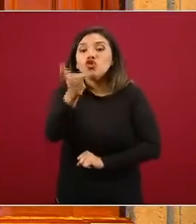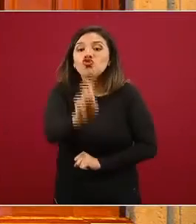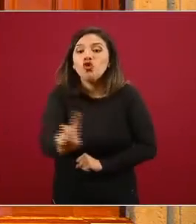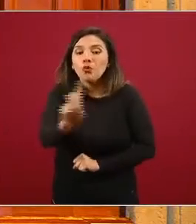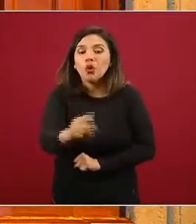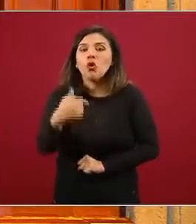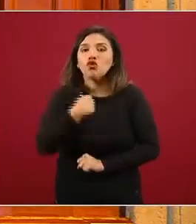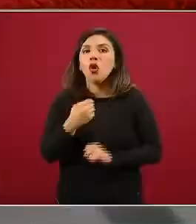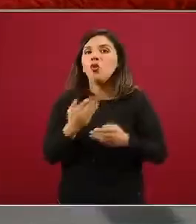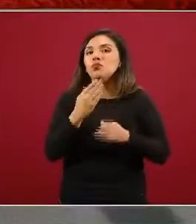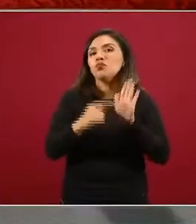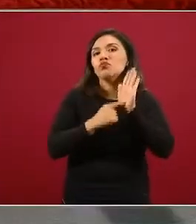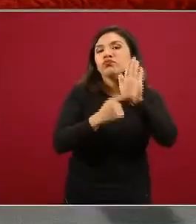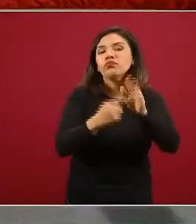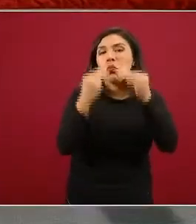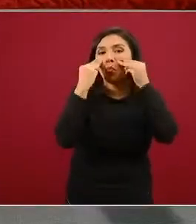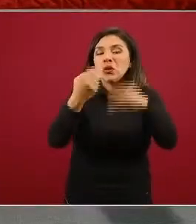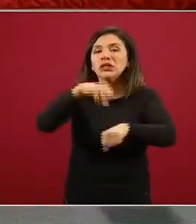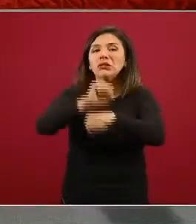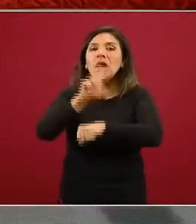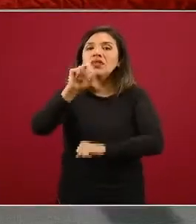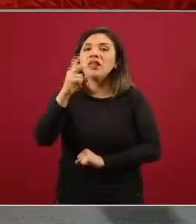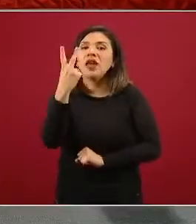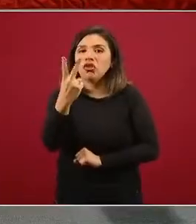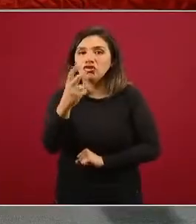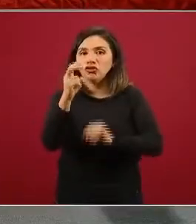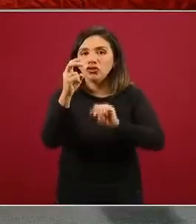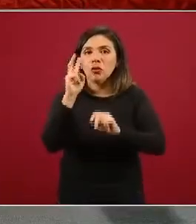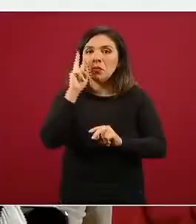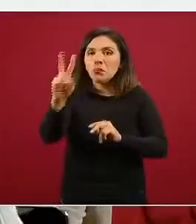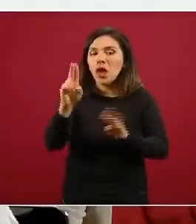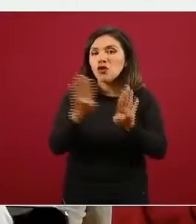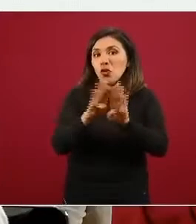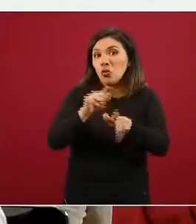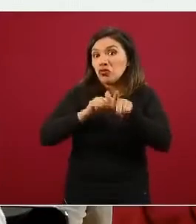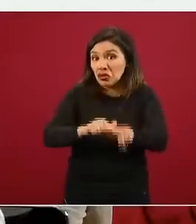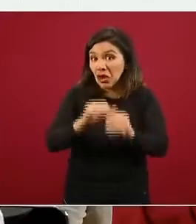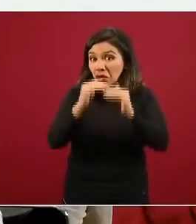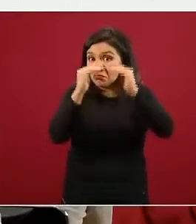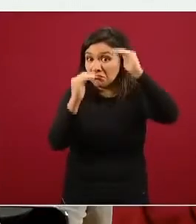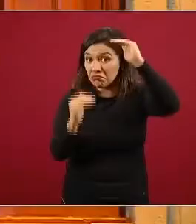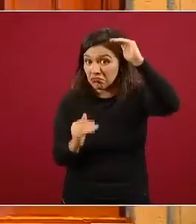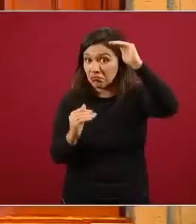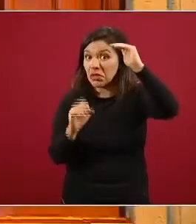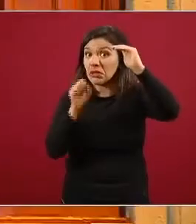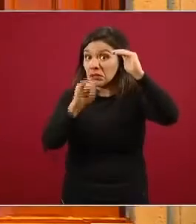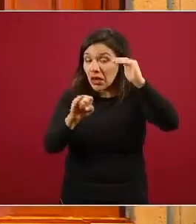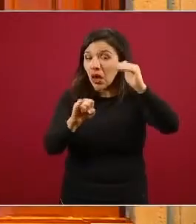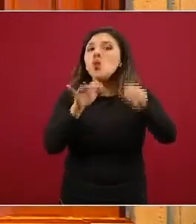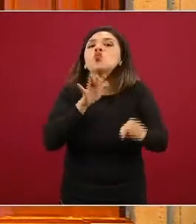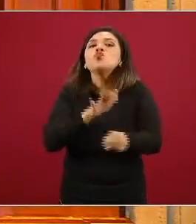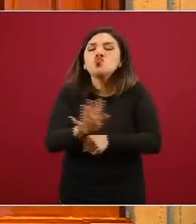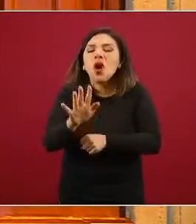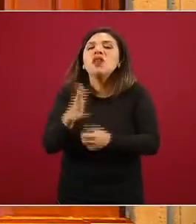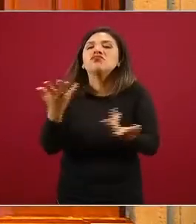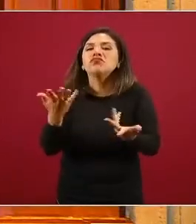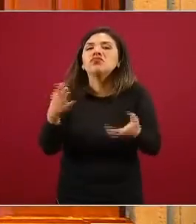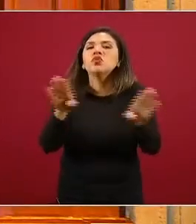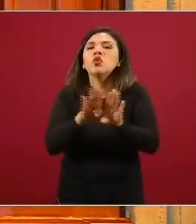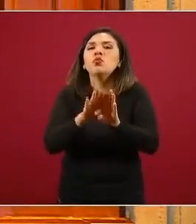ya graficando la semana 32, en donde veremos si esta reducción continúa y si lo hace en